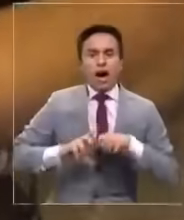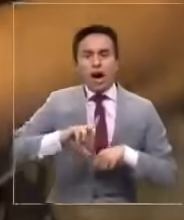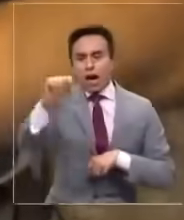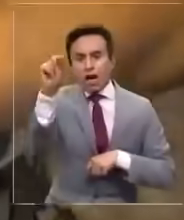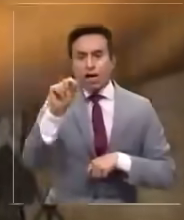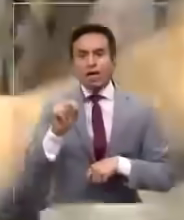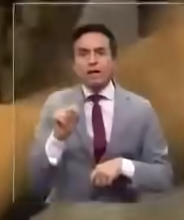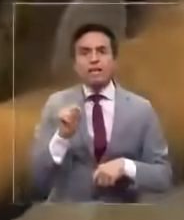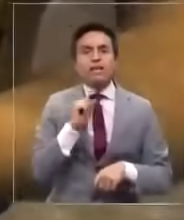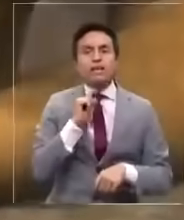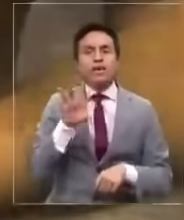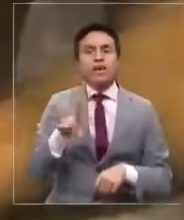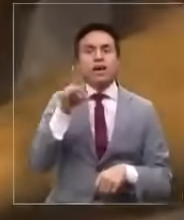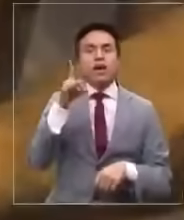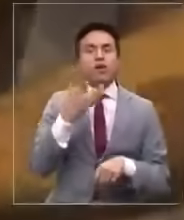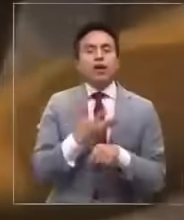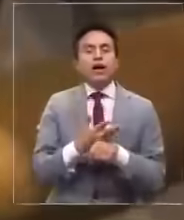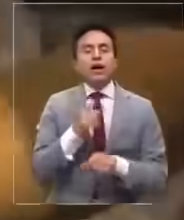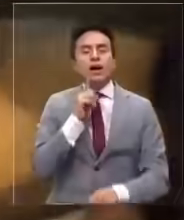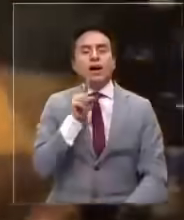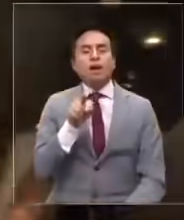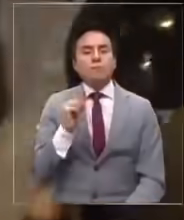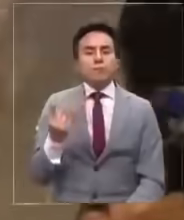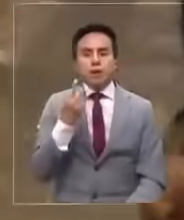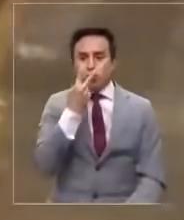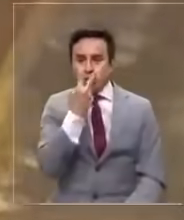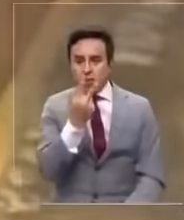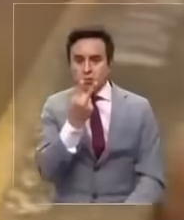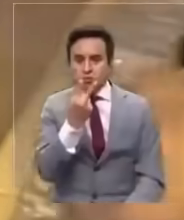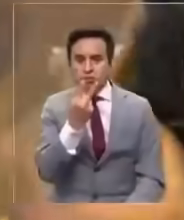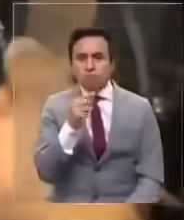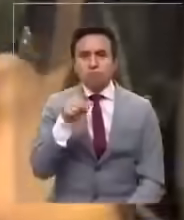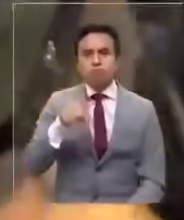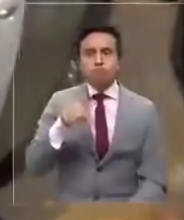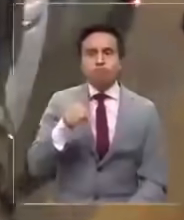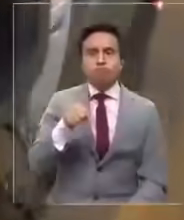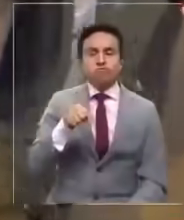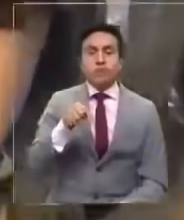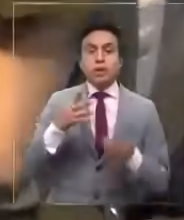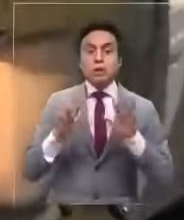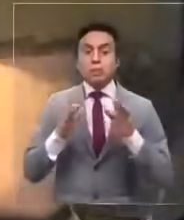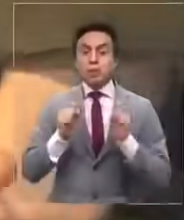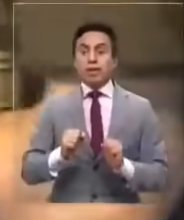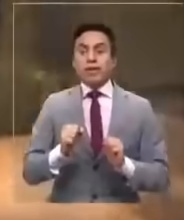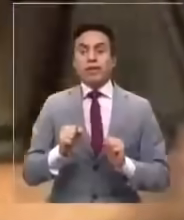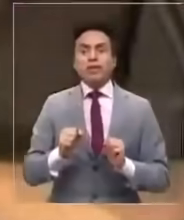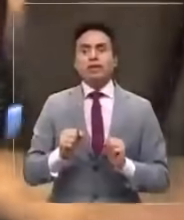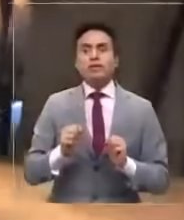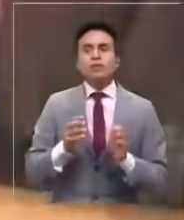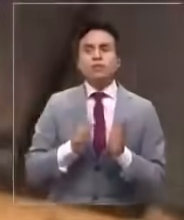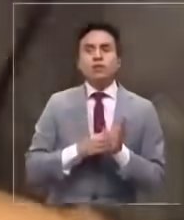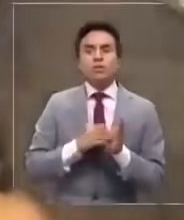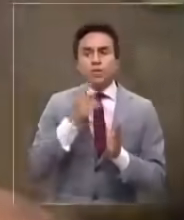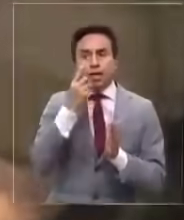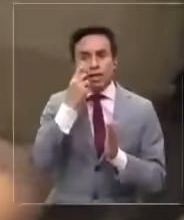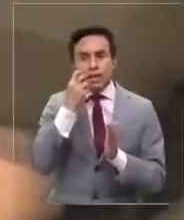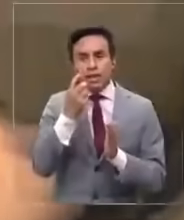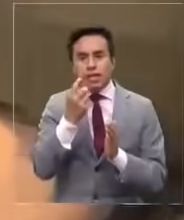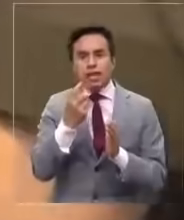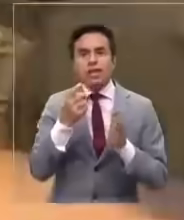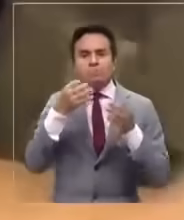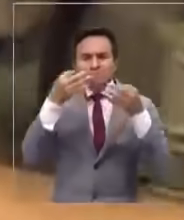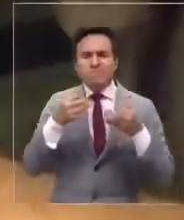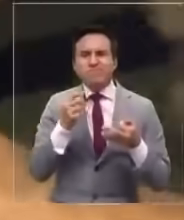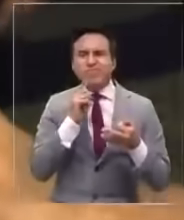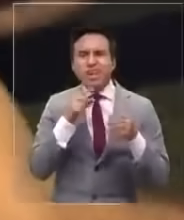ahora? Bueno, en primera instancia lo que podemos apreciar podría ser sin una prueba de campo, nosotros no podemos decir